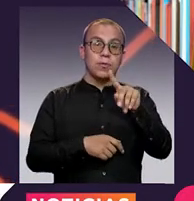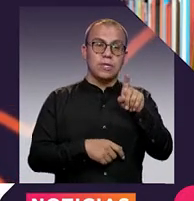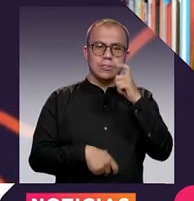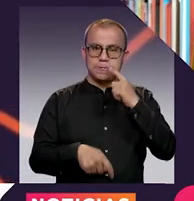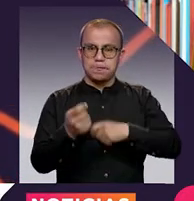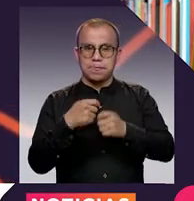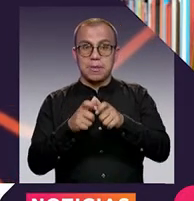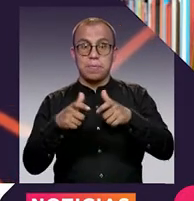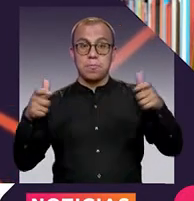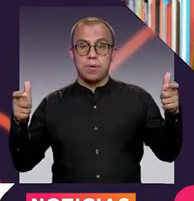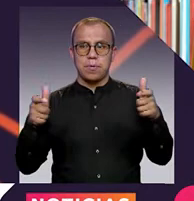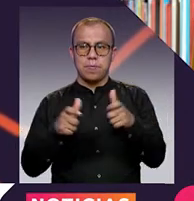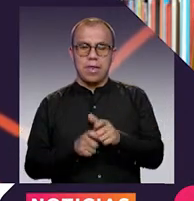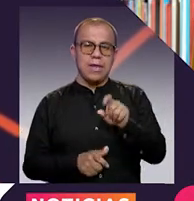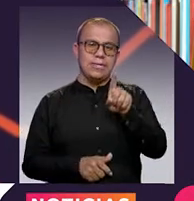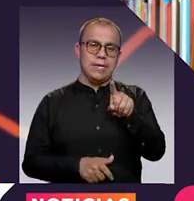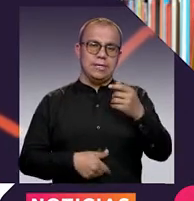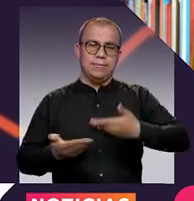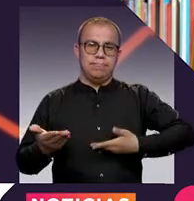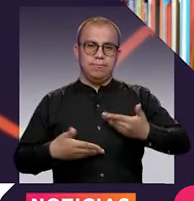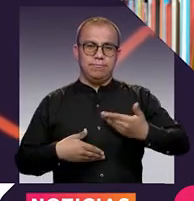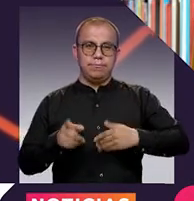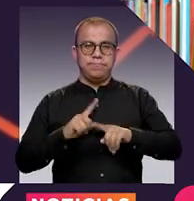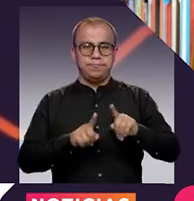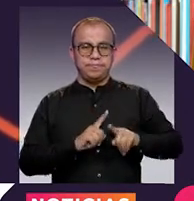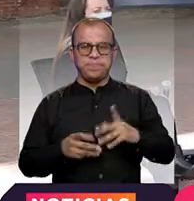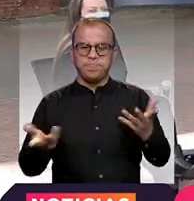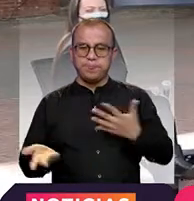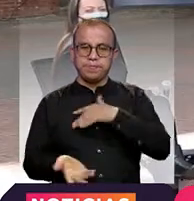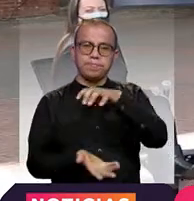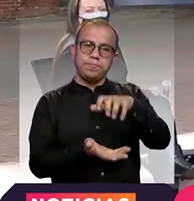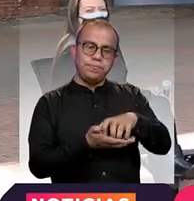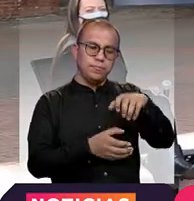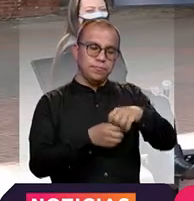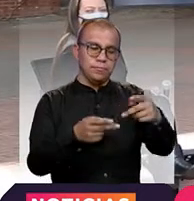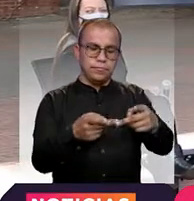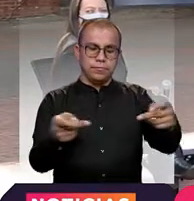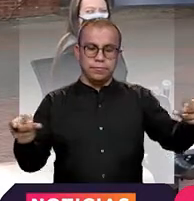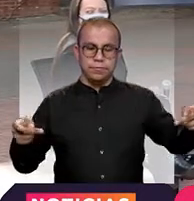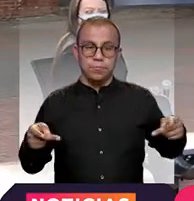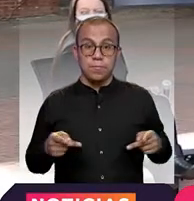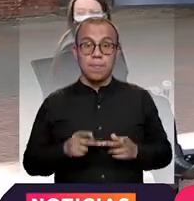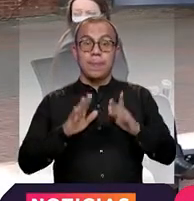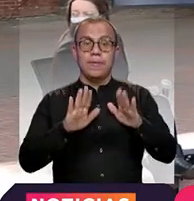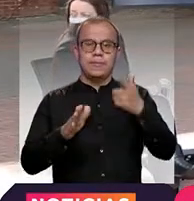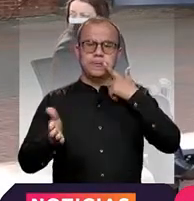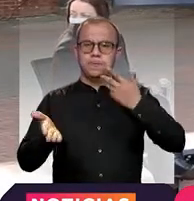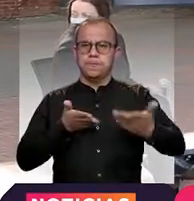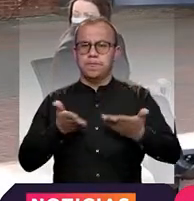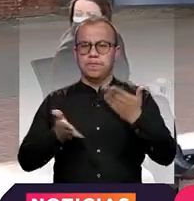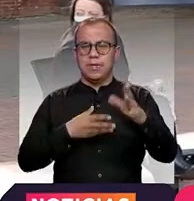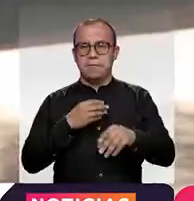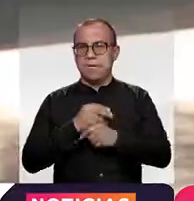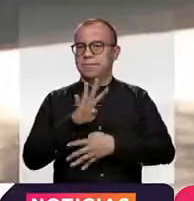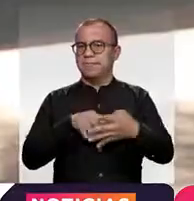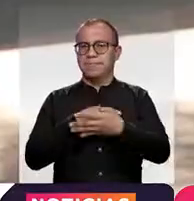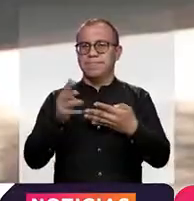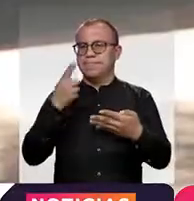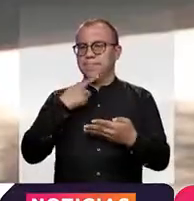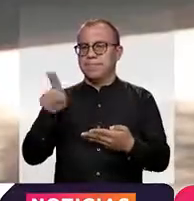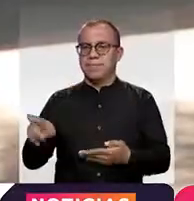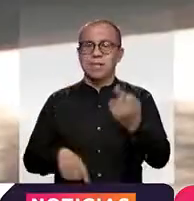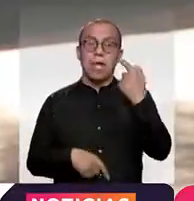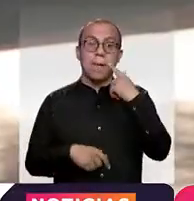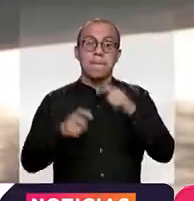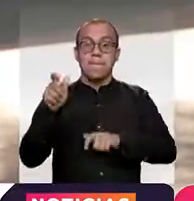mayor, 6 centros comerciales, entre otros, ubicados dentro del perímetro para brindar sus servicios en horarios no habituales. Pues más de